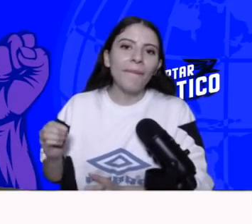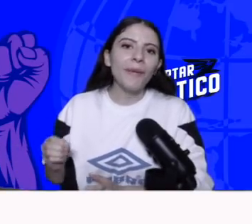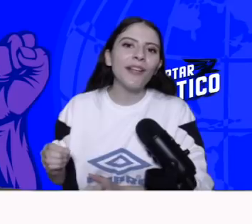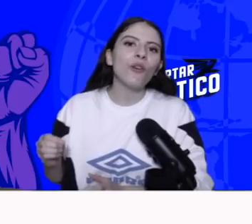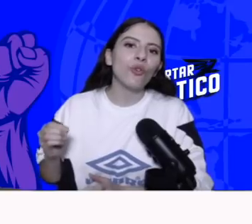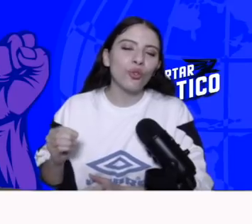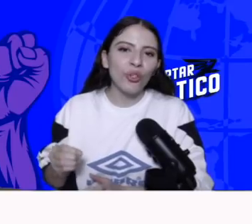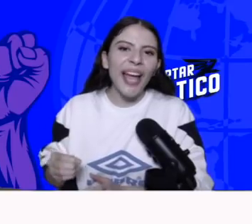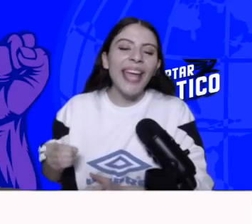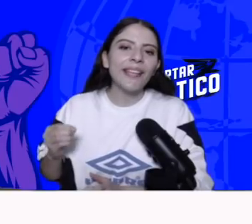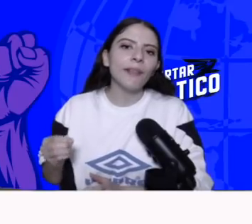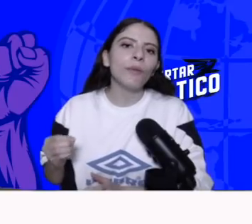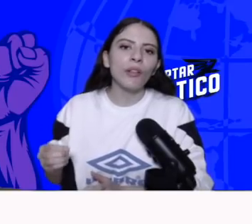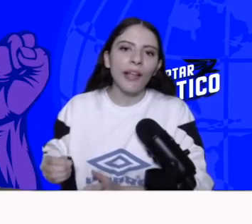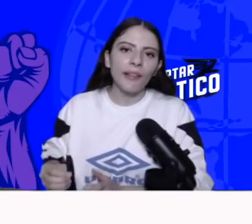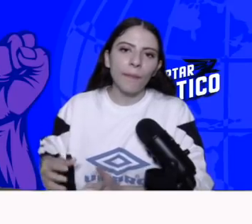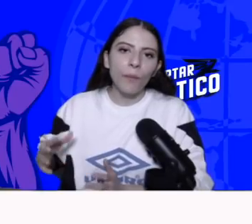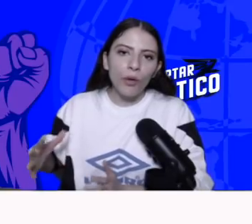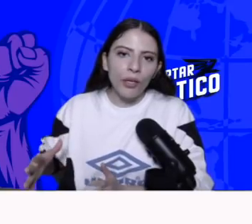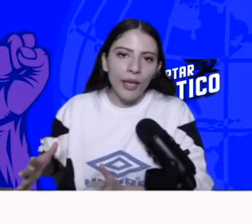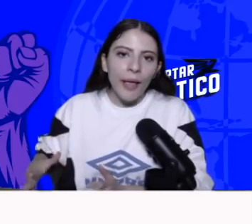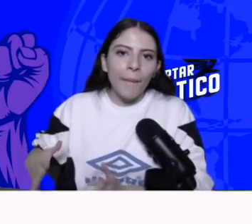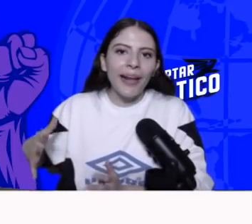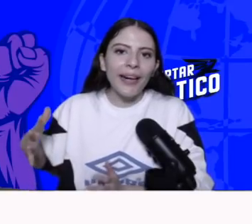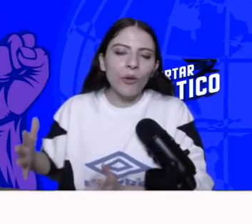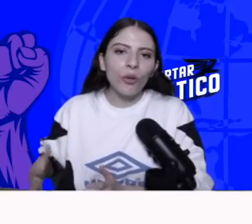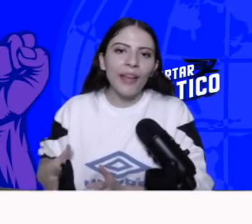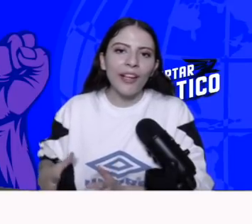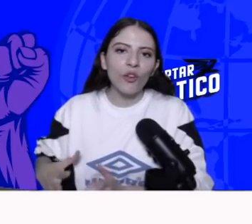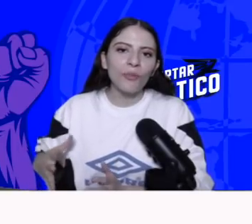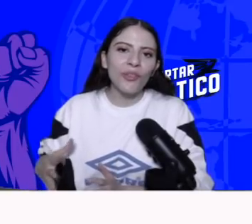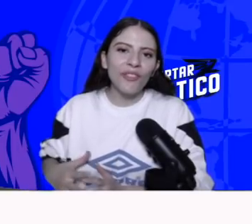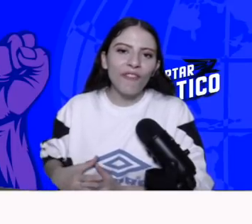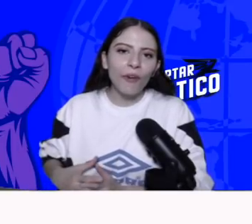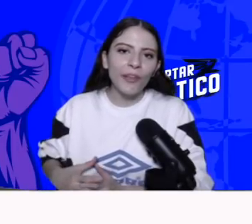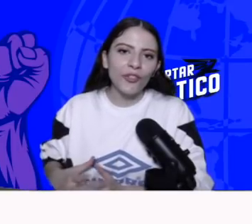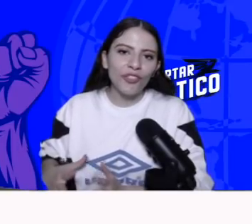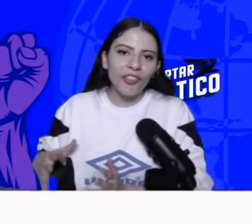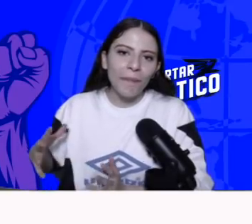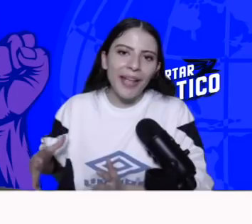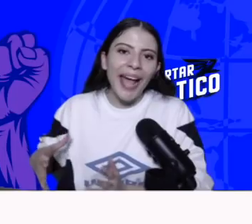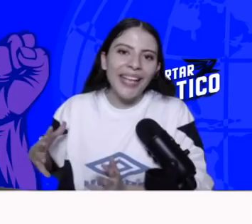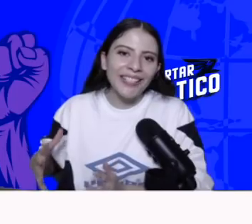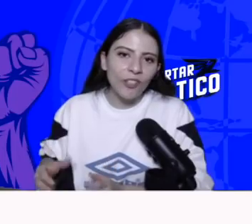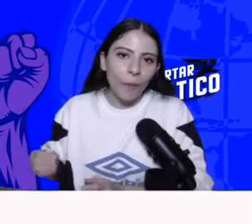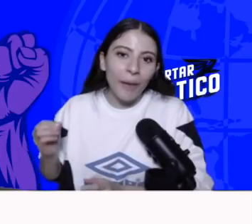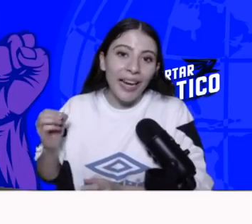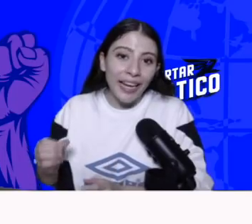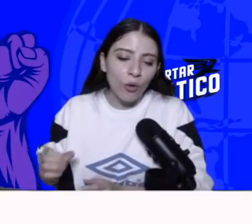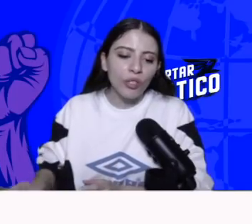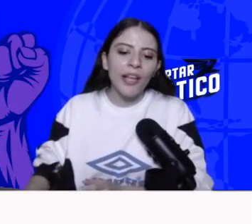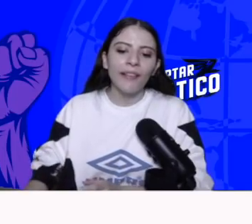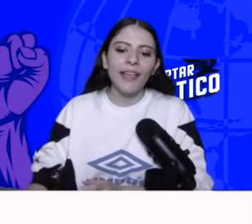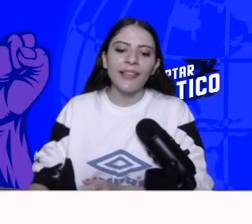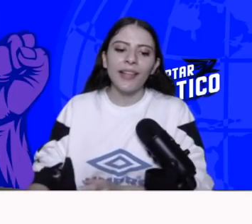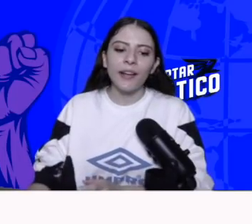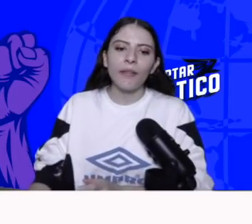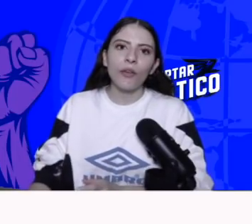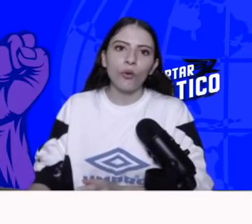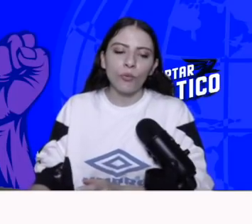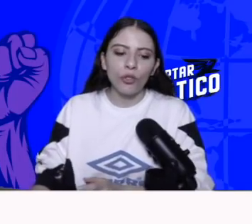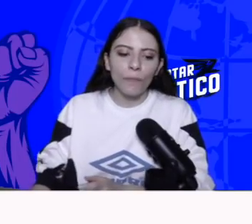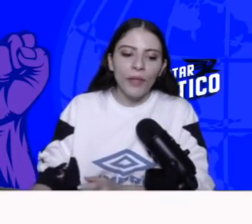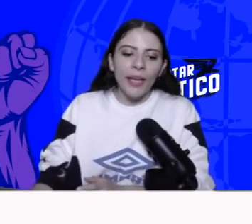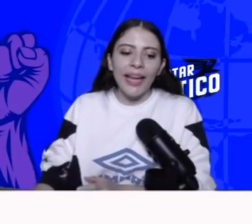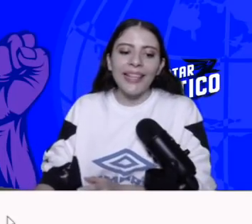mismo Emilio Lozoya. Es importante porque para recordar que los medios de información siempre han sido paleros de esta red